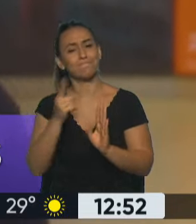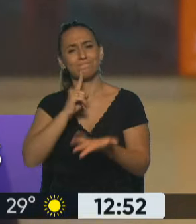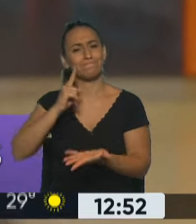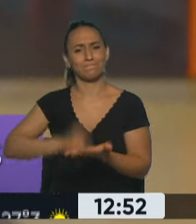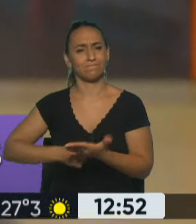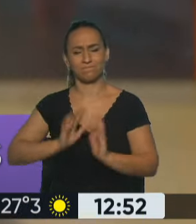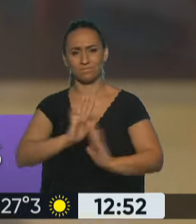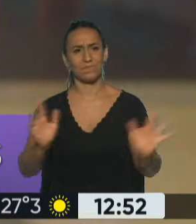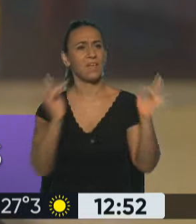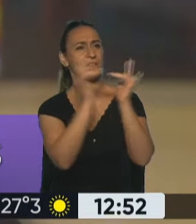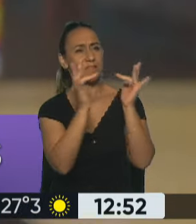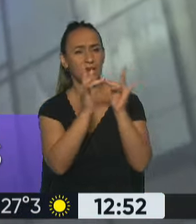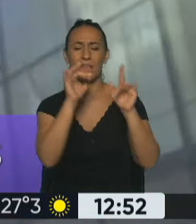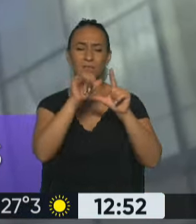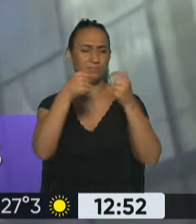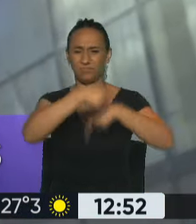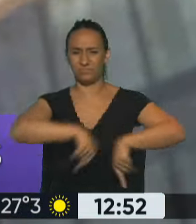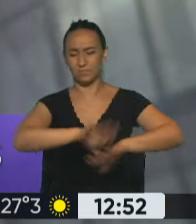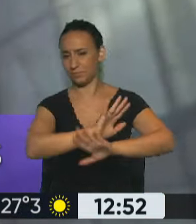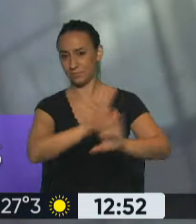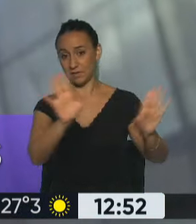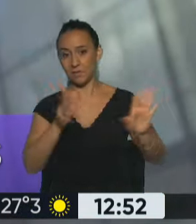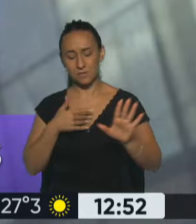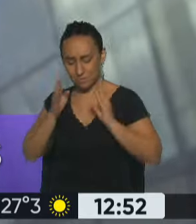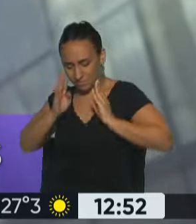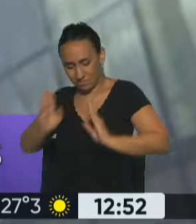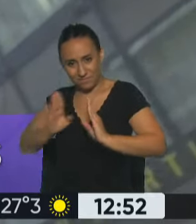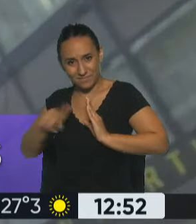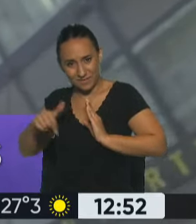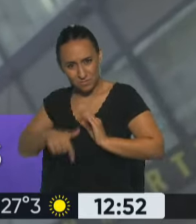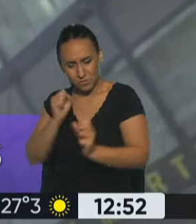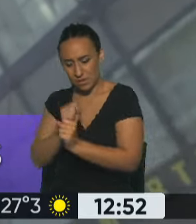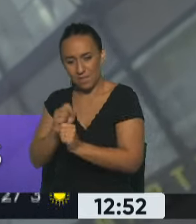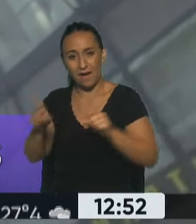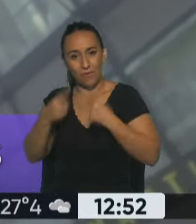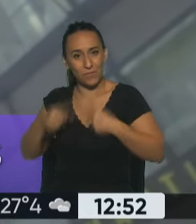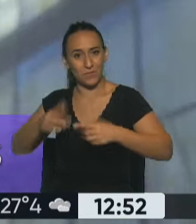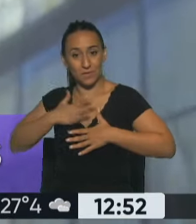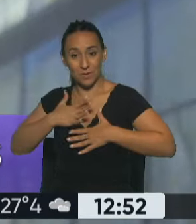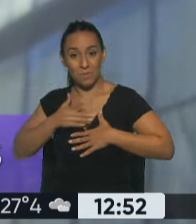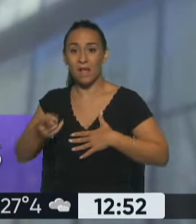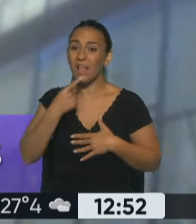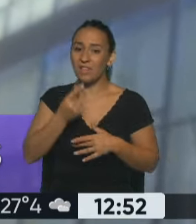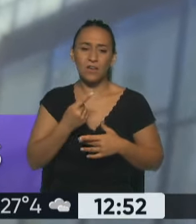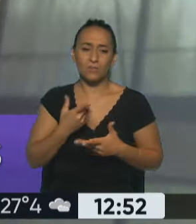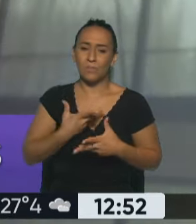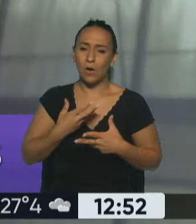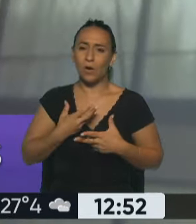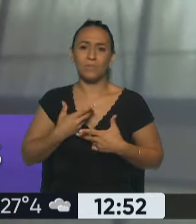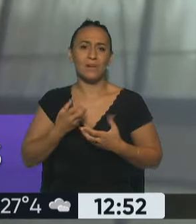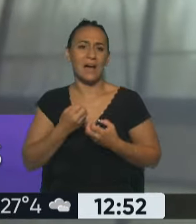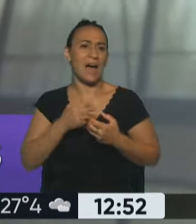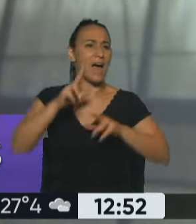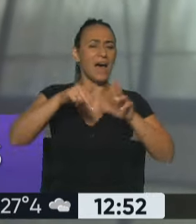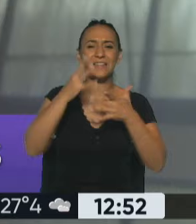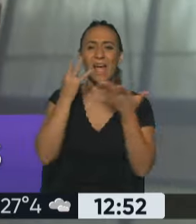se reconcentró en su trabajo, en su obra, en su música. Dice Leo: fortalecer cualquier acto artístico vinculado